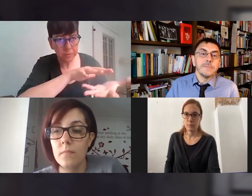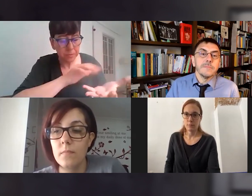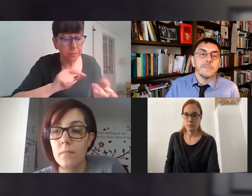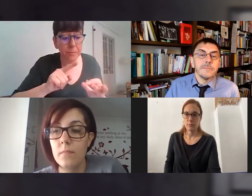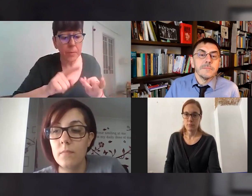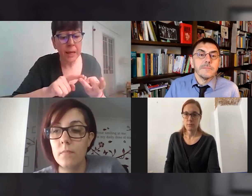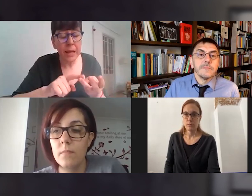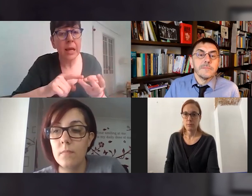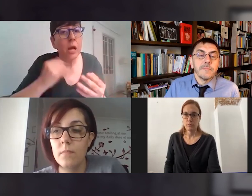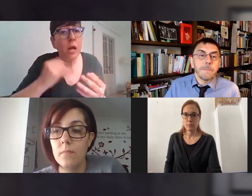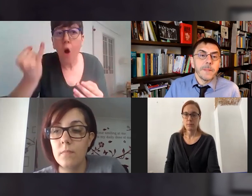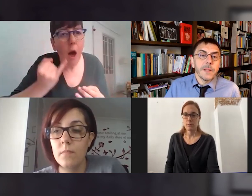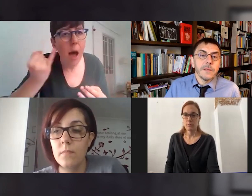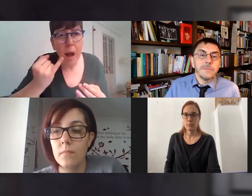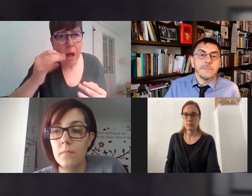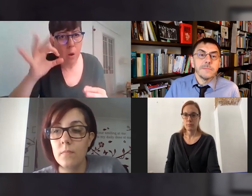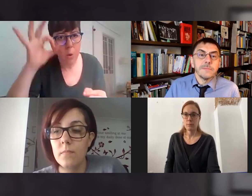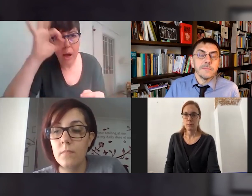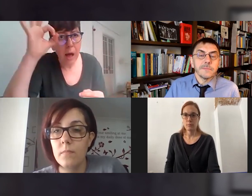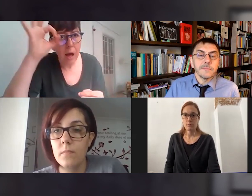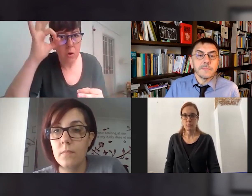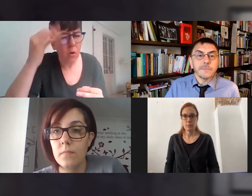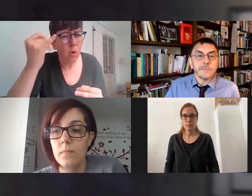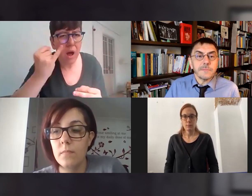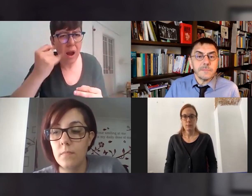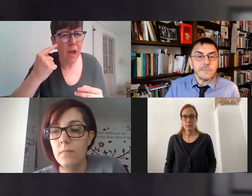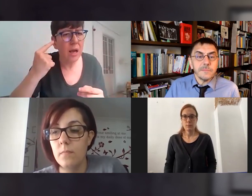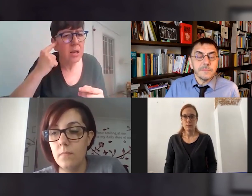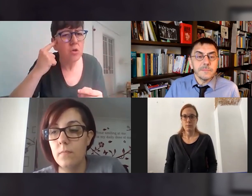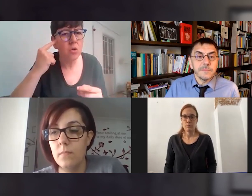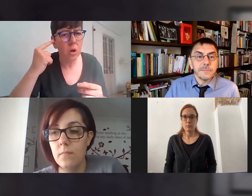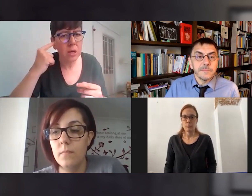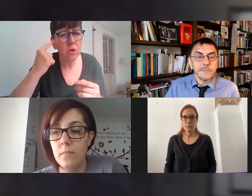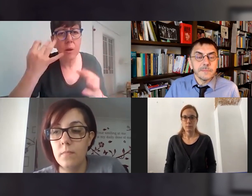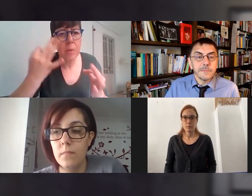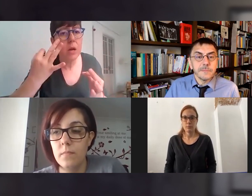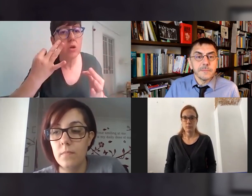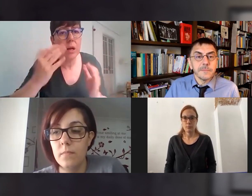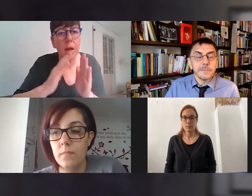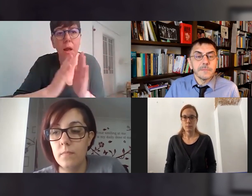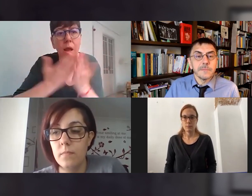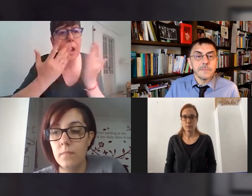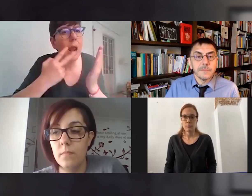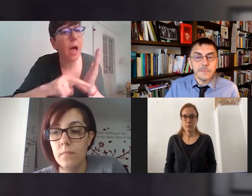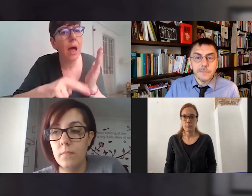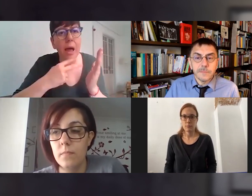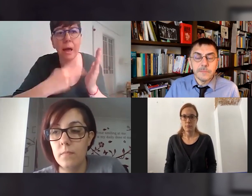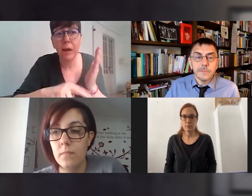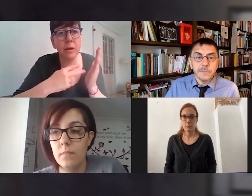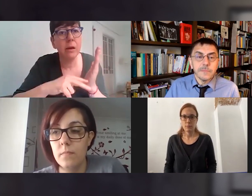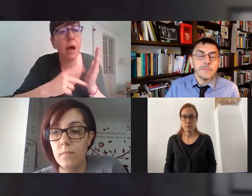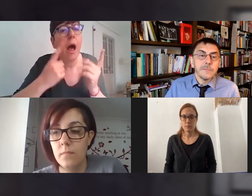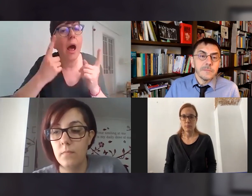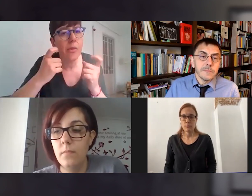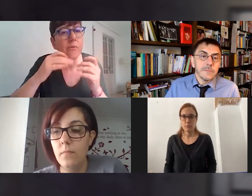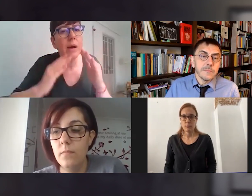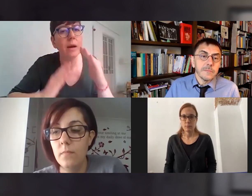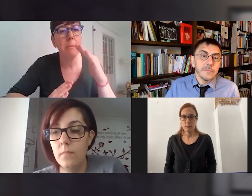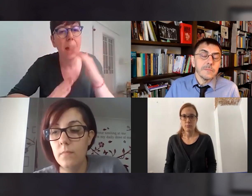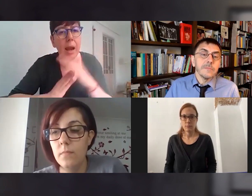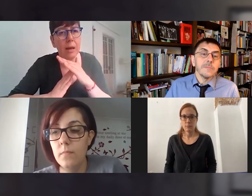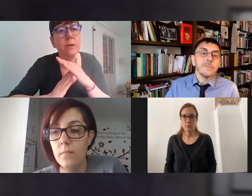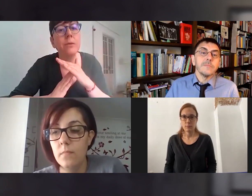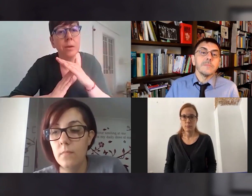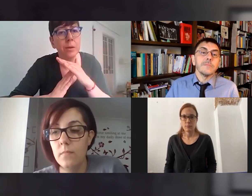y recoger y escuchar y trasladar todas sus demandas, inquietudes. Ojalá Juan Carlos tuviera